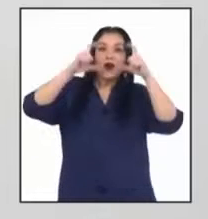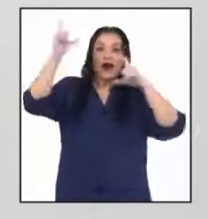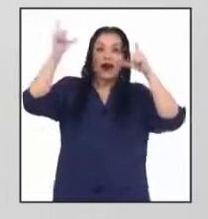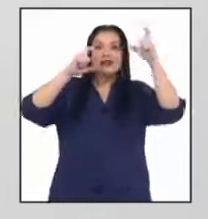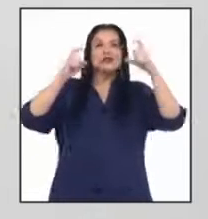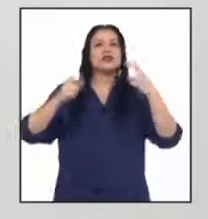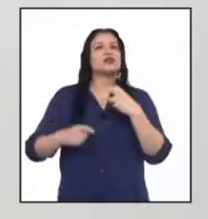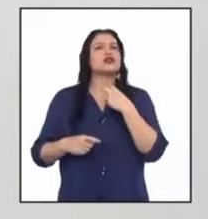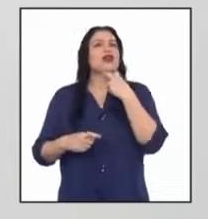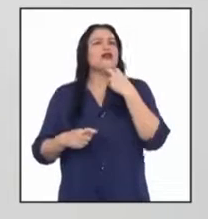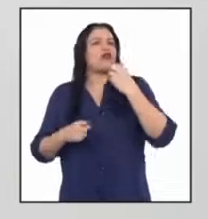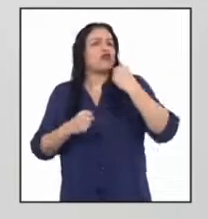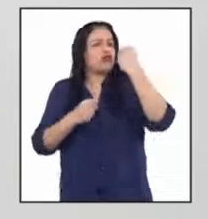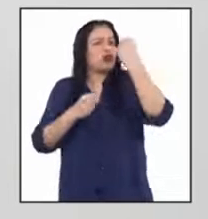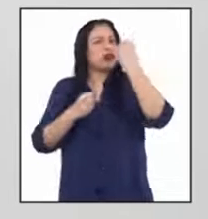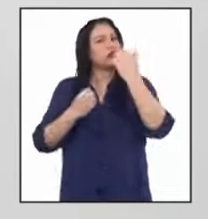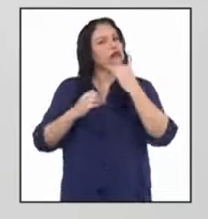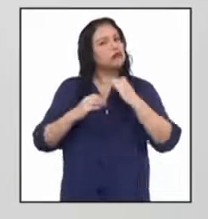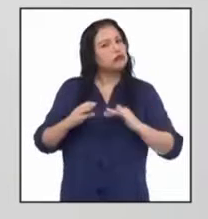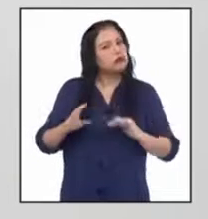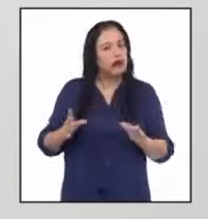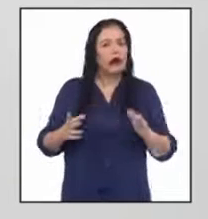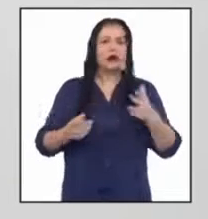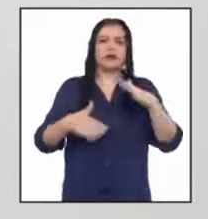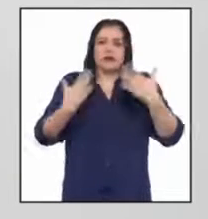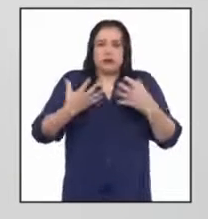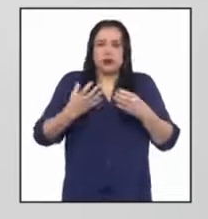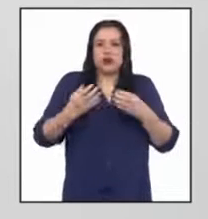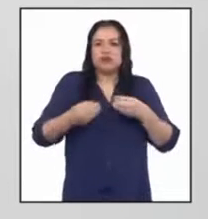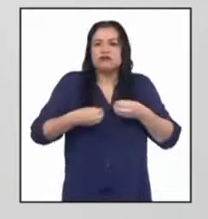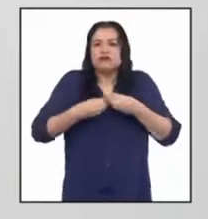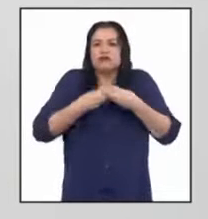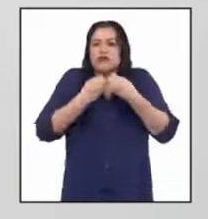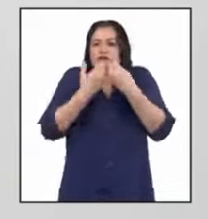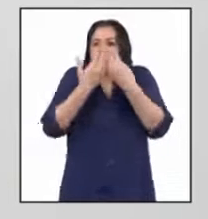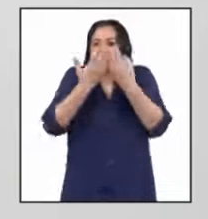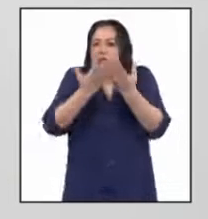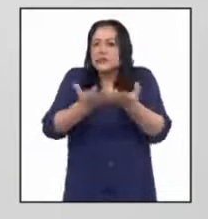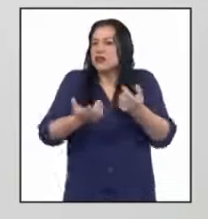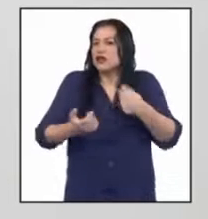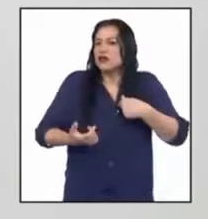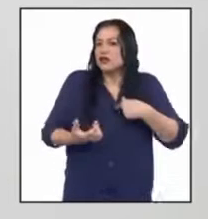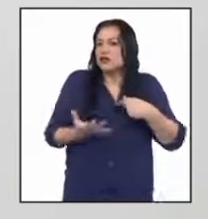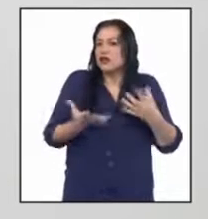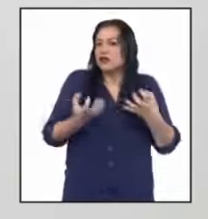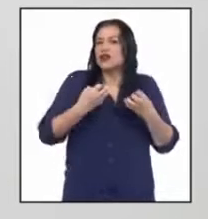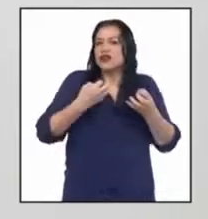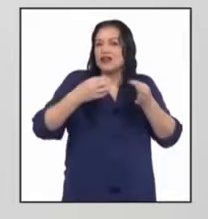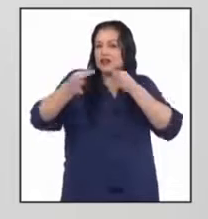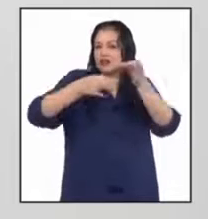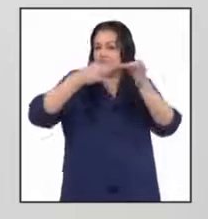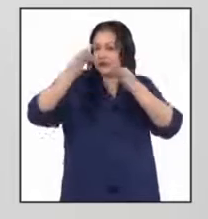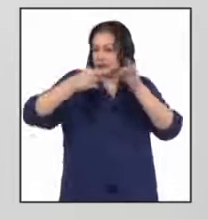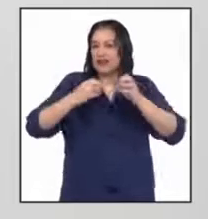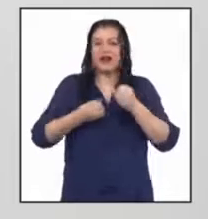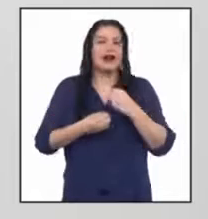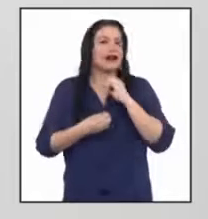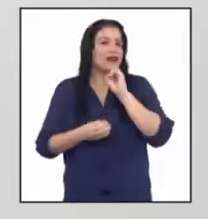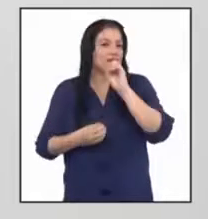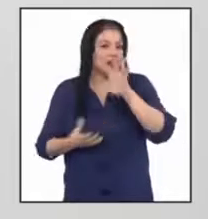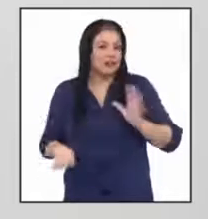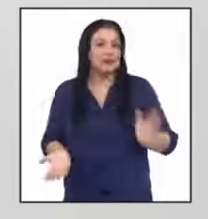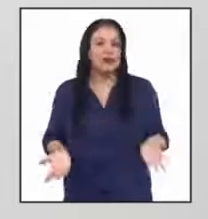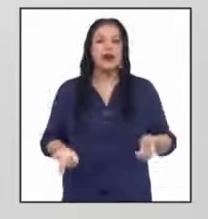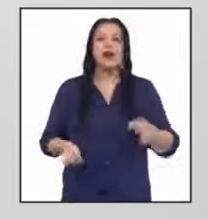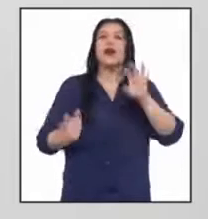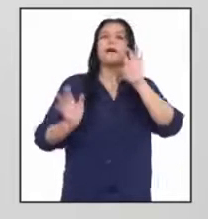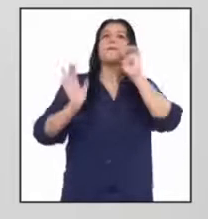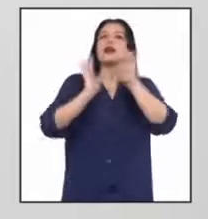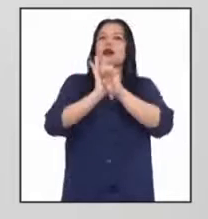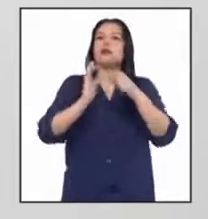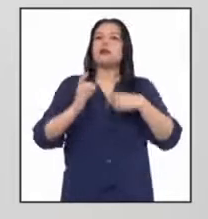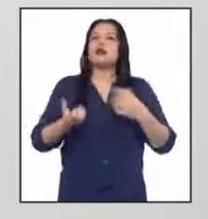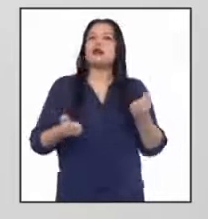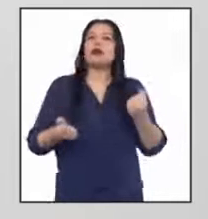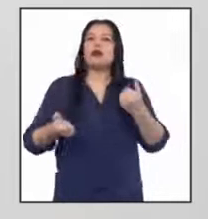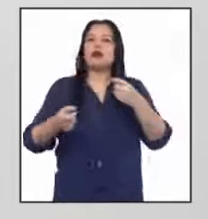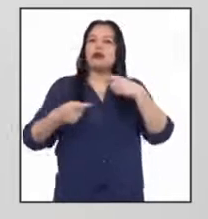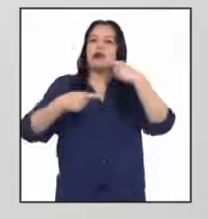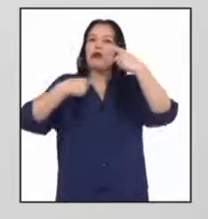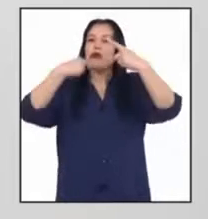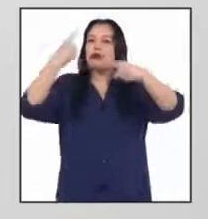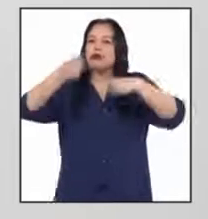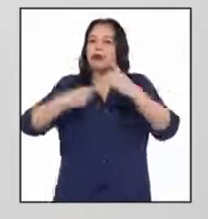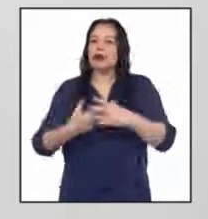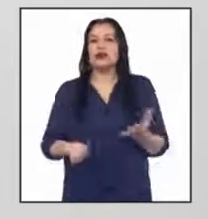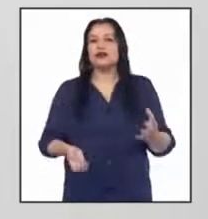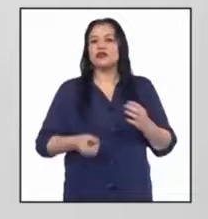etc. para poder transmitir de una mejor manera lo que queremos expresar. Si por ejemplo les quiero hablar sobre el